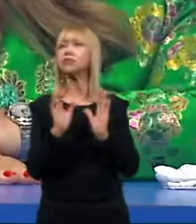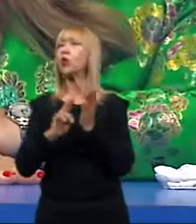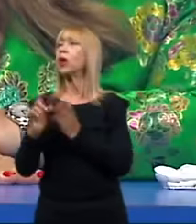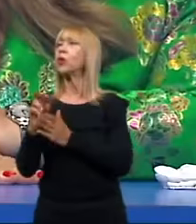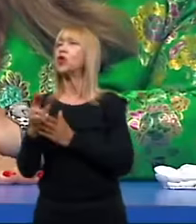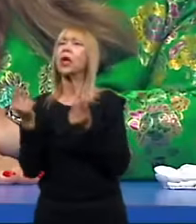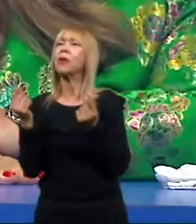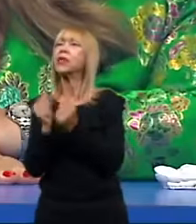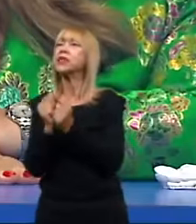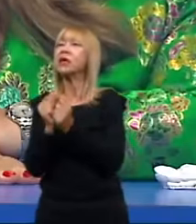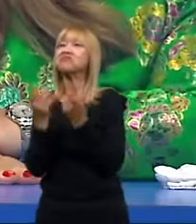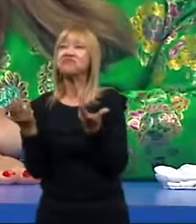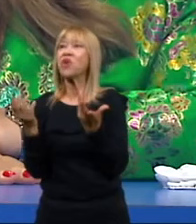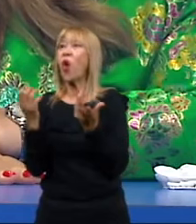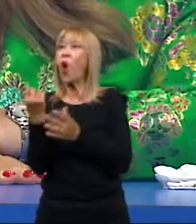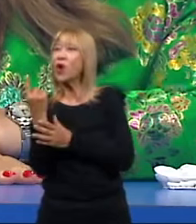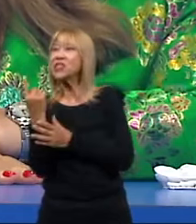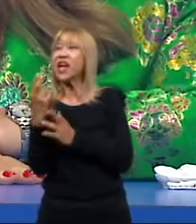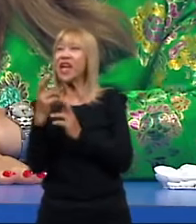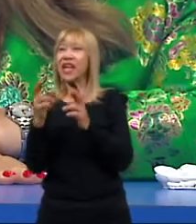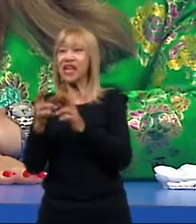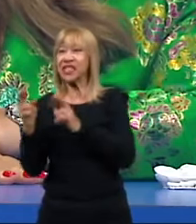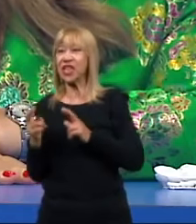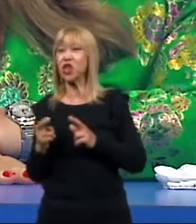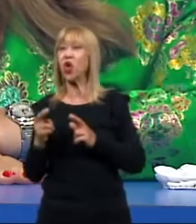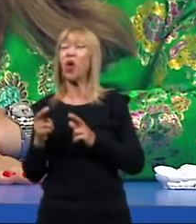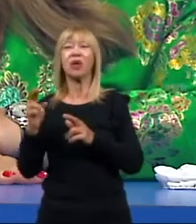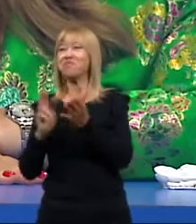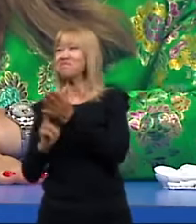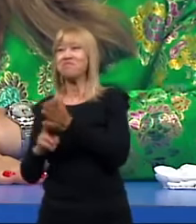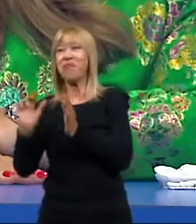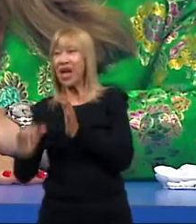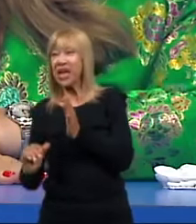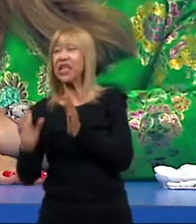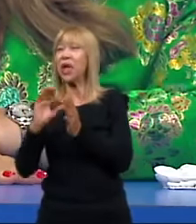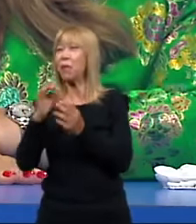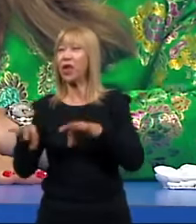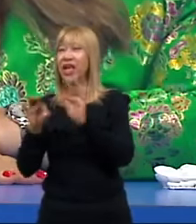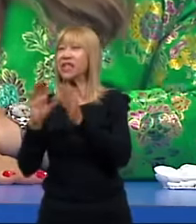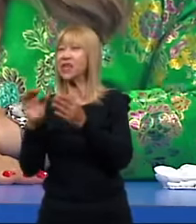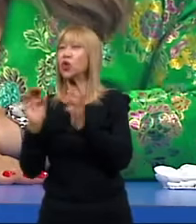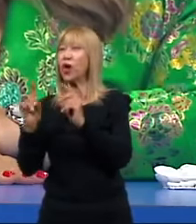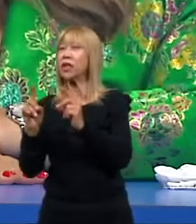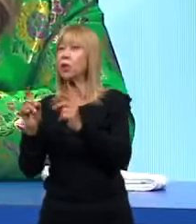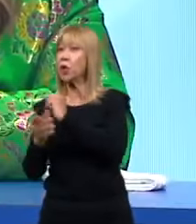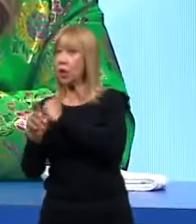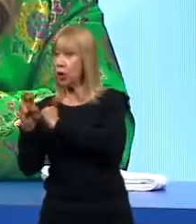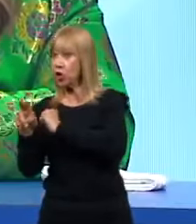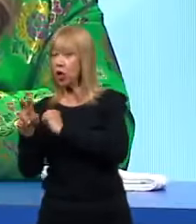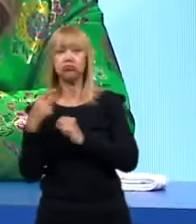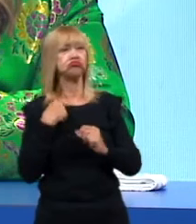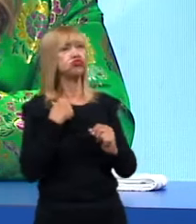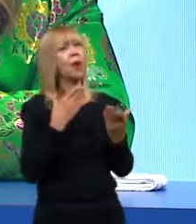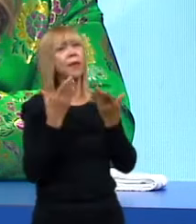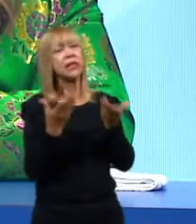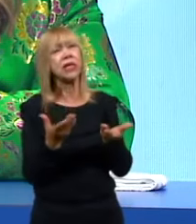Puerto Rico, ¿qué vamos a hacer? 11 recintos, baja matrícula, importante centro educativo del país. ¿Qué usted propone para ella? Mira, yo